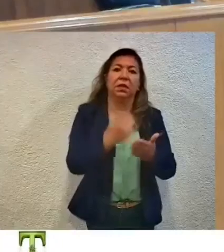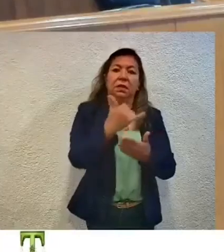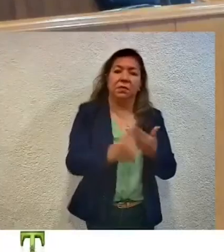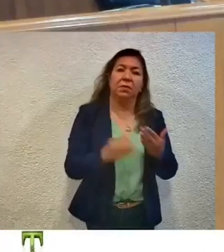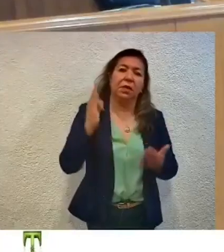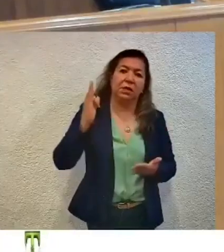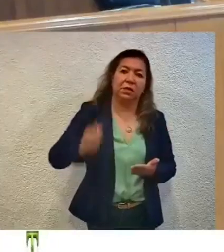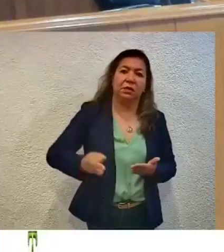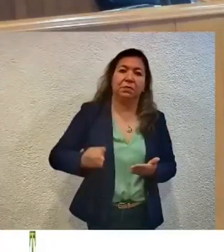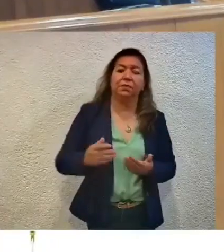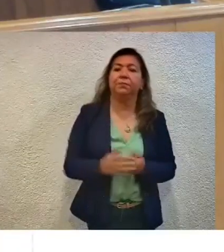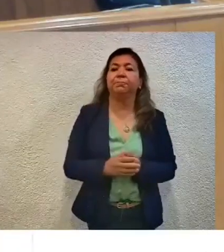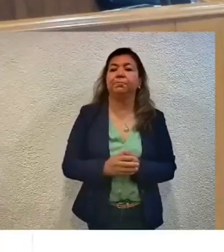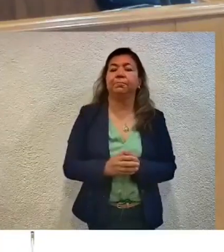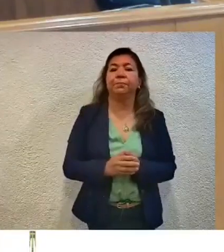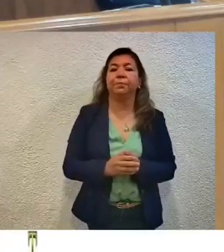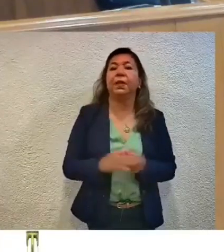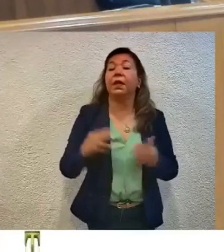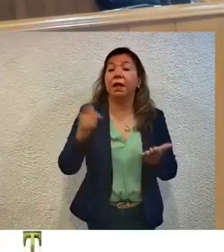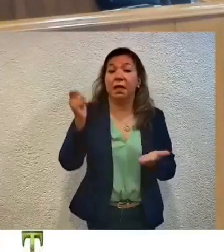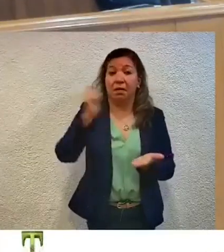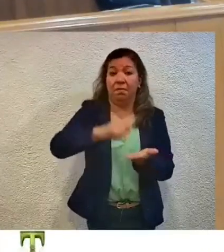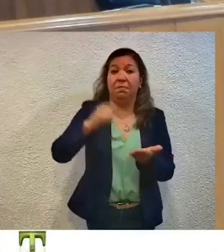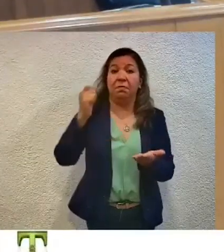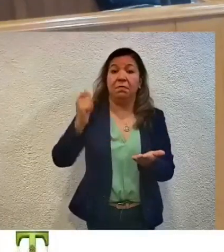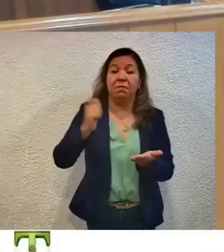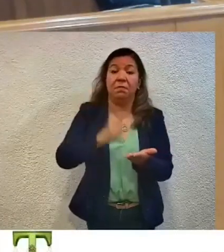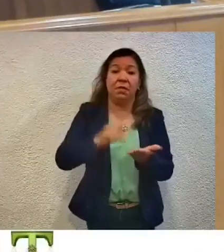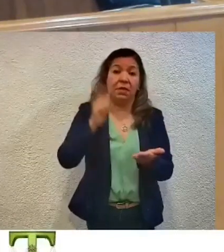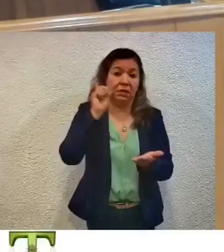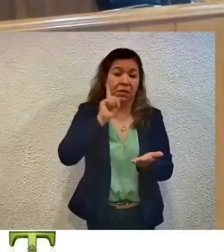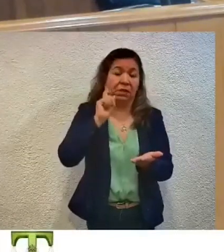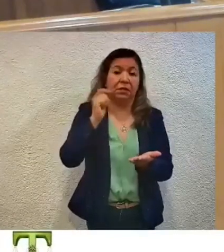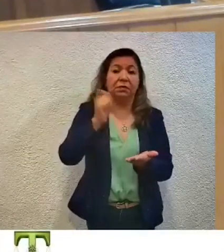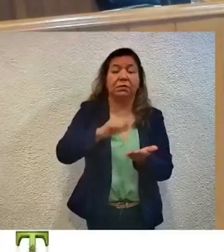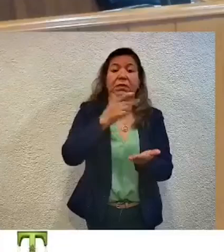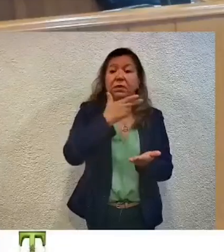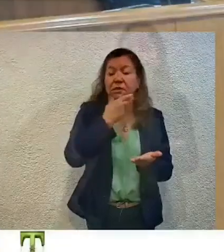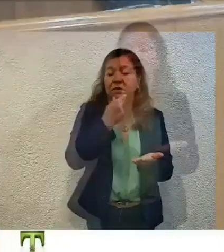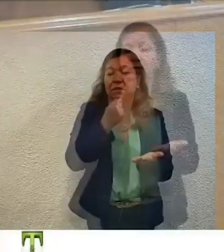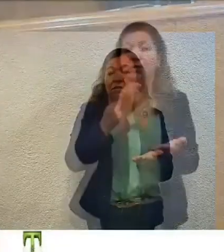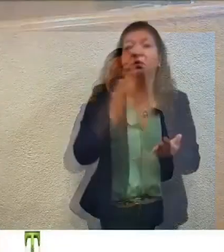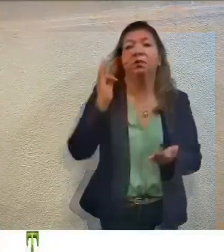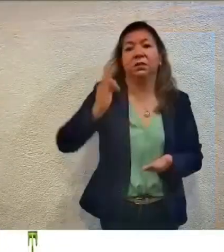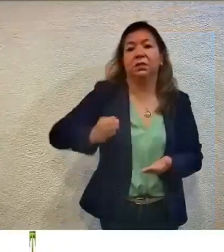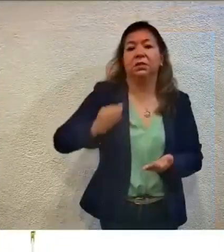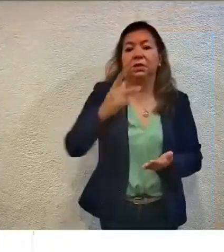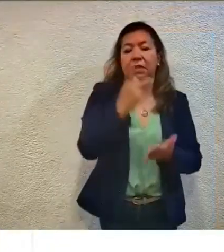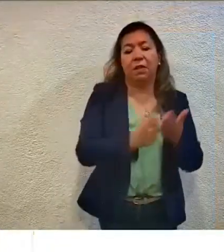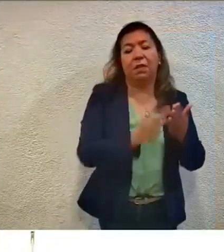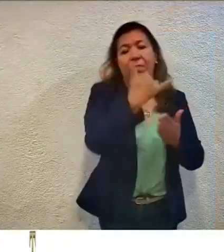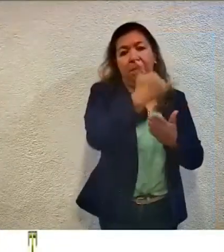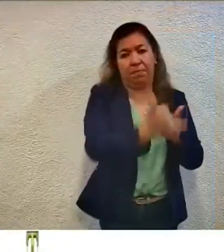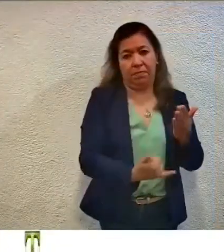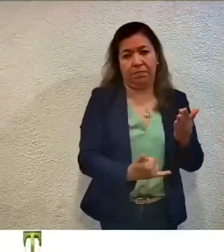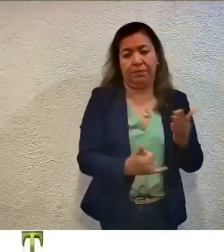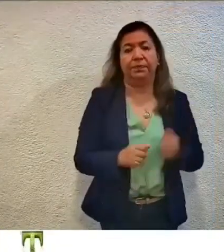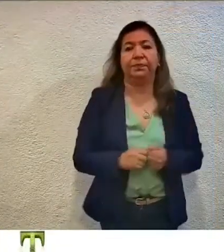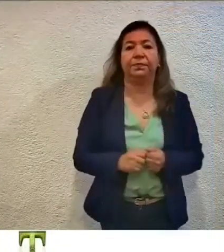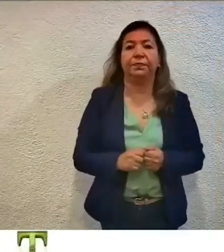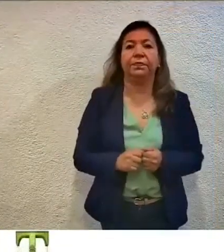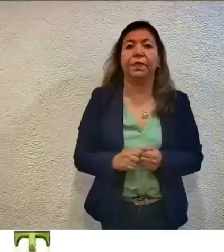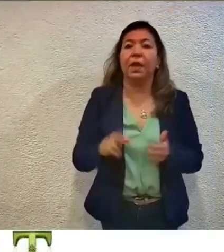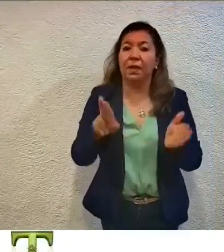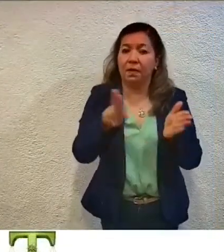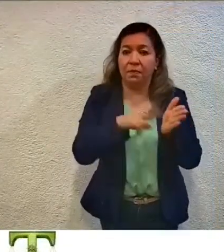Gracias, magistrada. Magistrada presidenta, magistradas, magistrado, el proyecto de resolución fue aprobado por unanimidad de votos. Gracias,